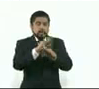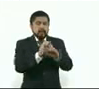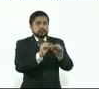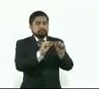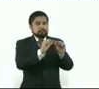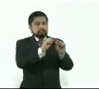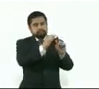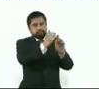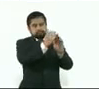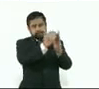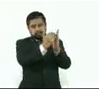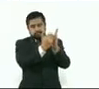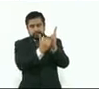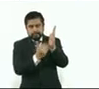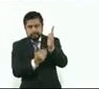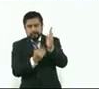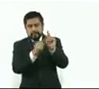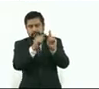lámina.